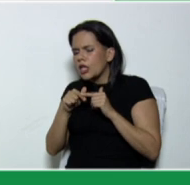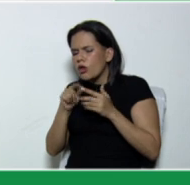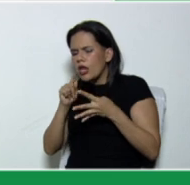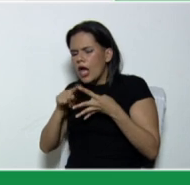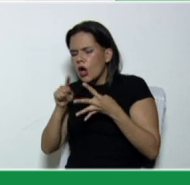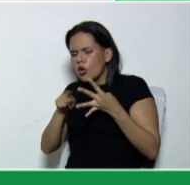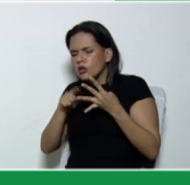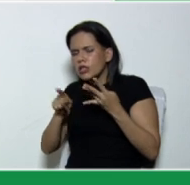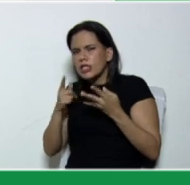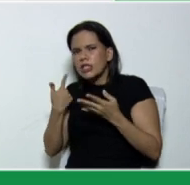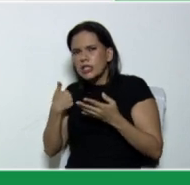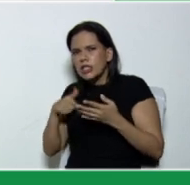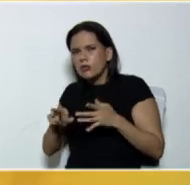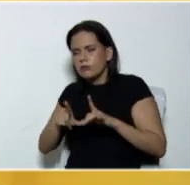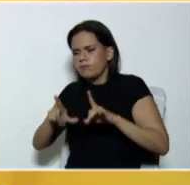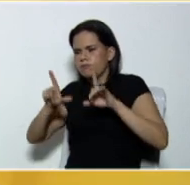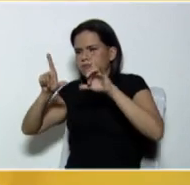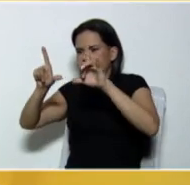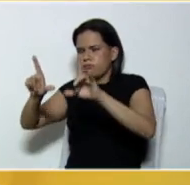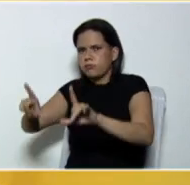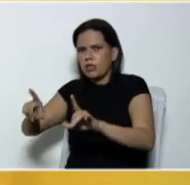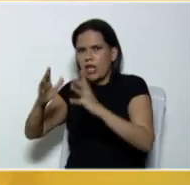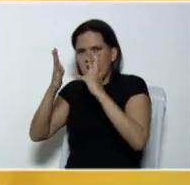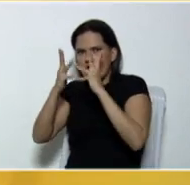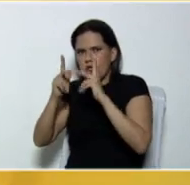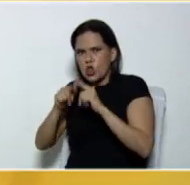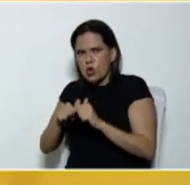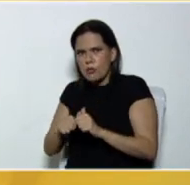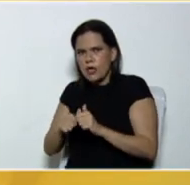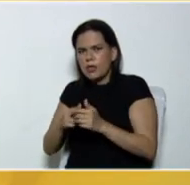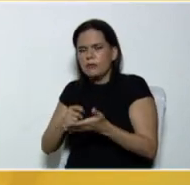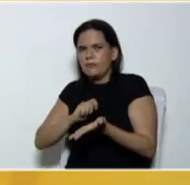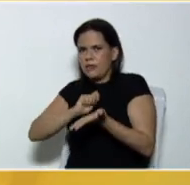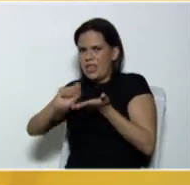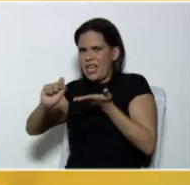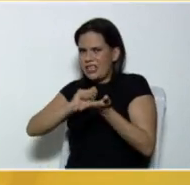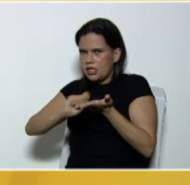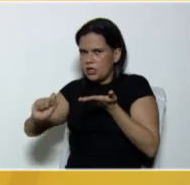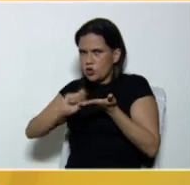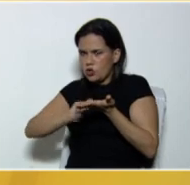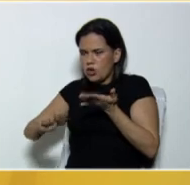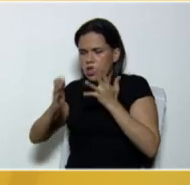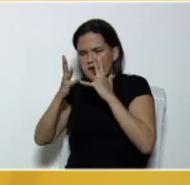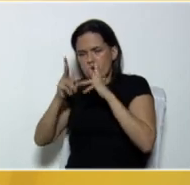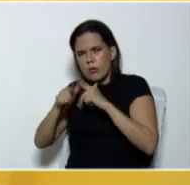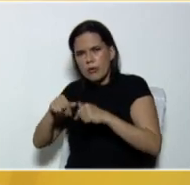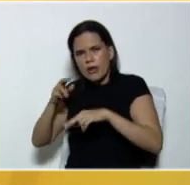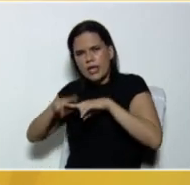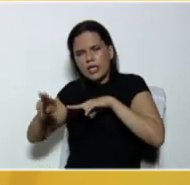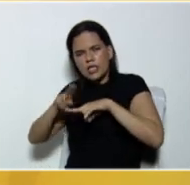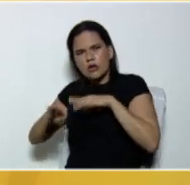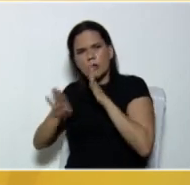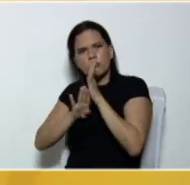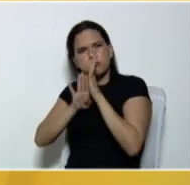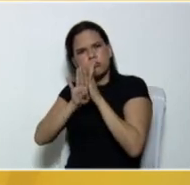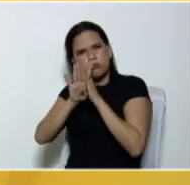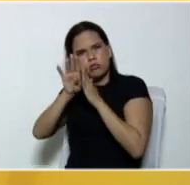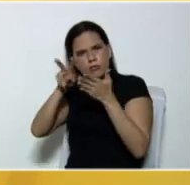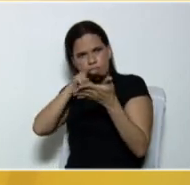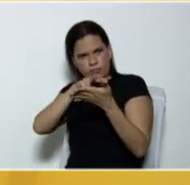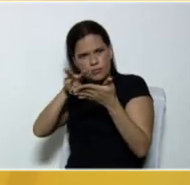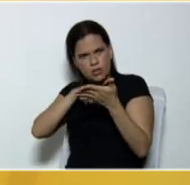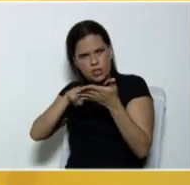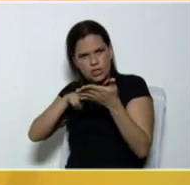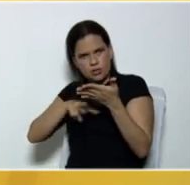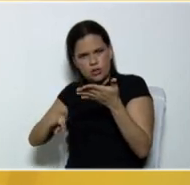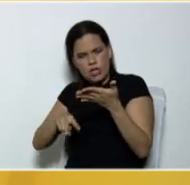concretos, con esa ficha se les presente el número y la escritura de ese número para que él vaya avanzando en esa lectura también